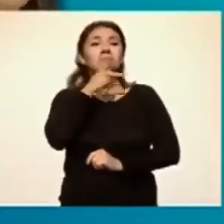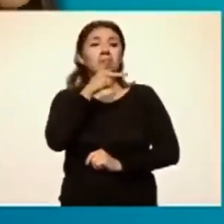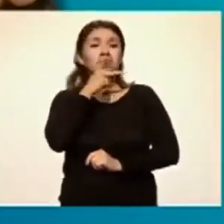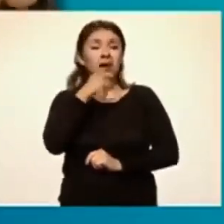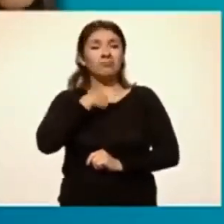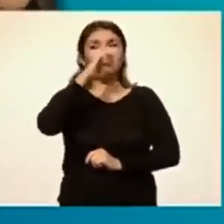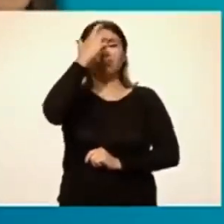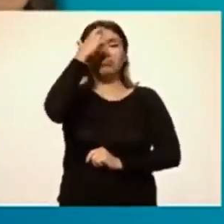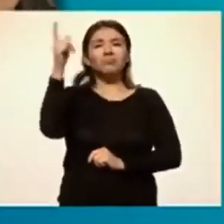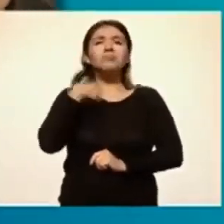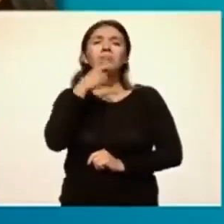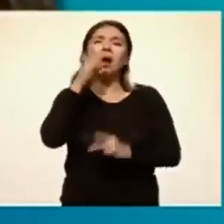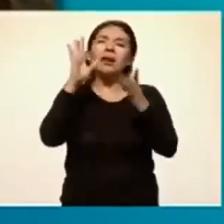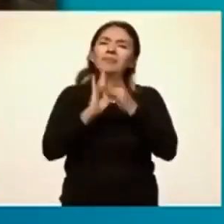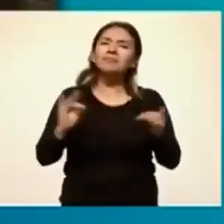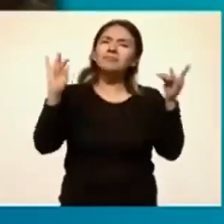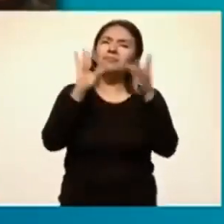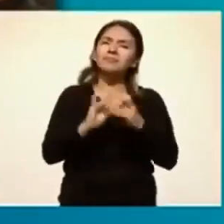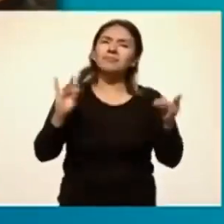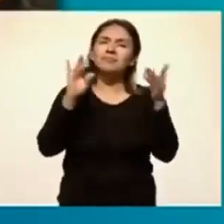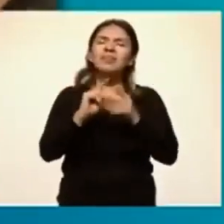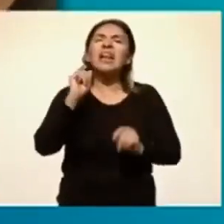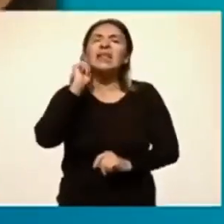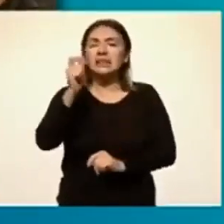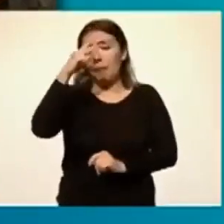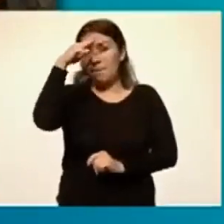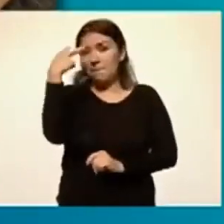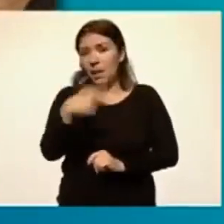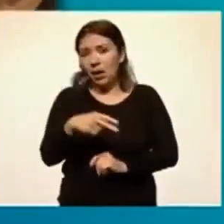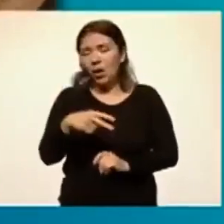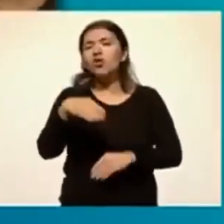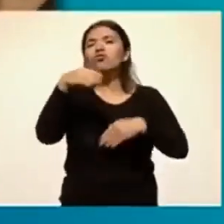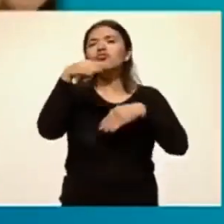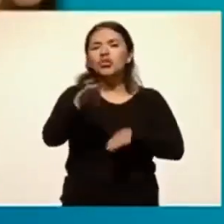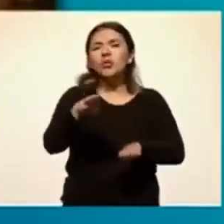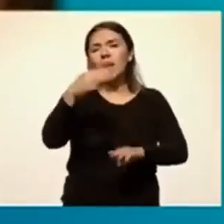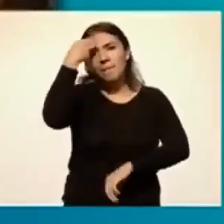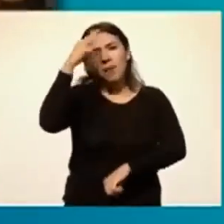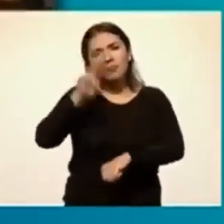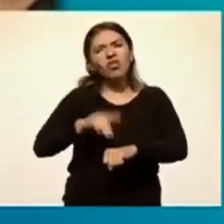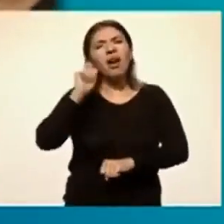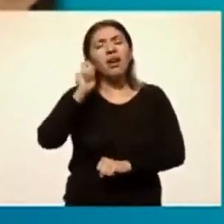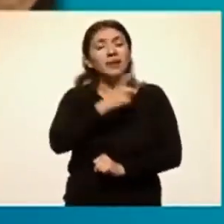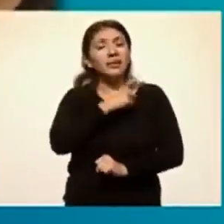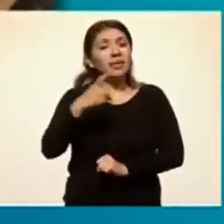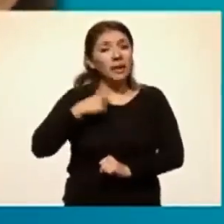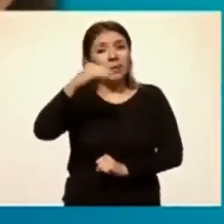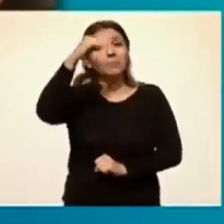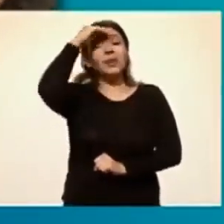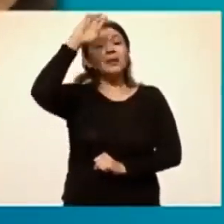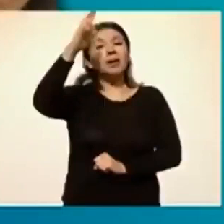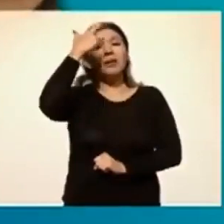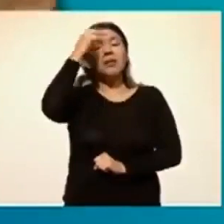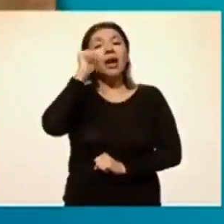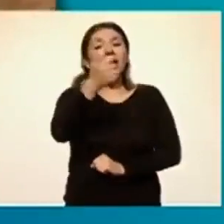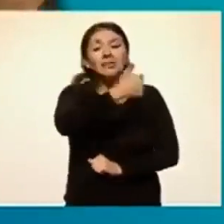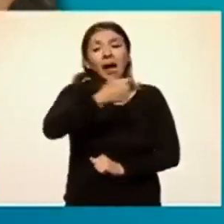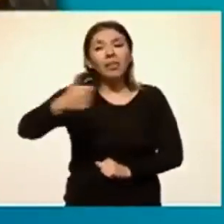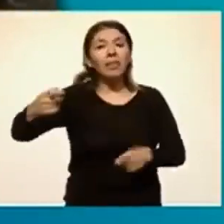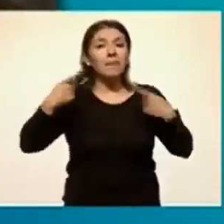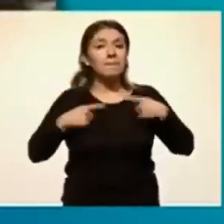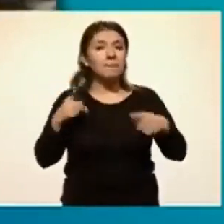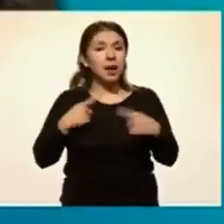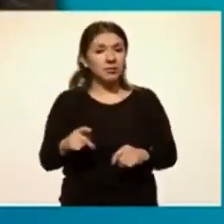recordar mucho lo que él contaba sobre lo que es México y sobre lo que es la memoria y sobre lo que tenemos que pensar y recordar sobre lo que somos nosotros mismos,